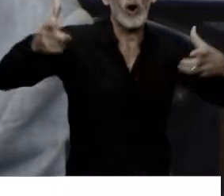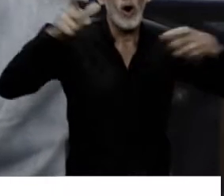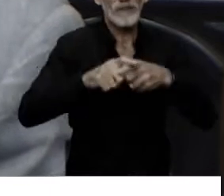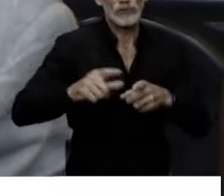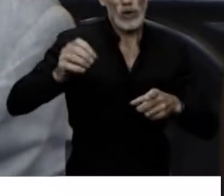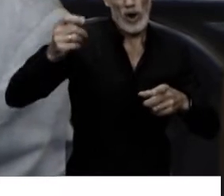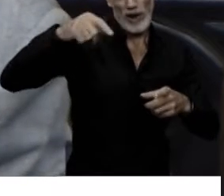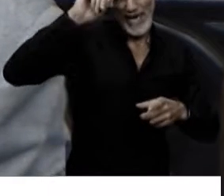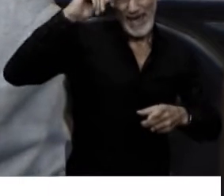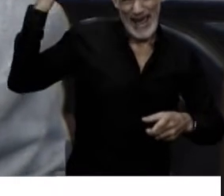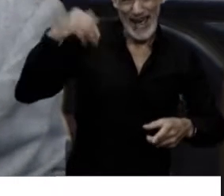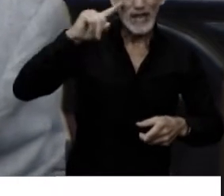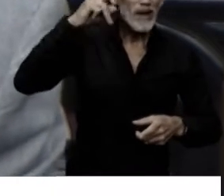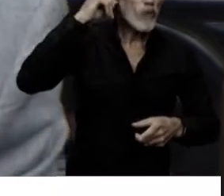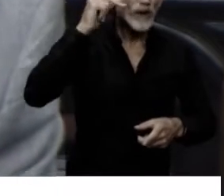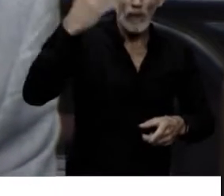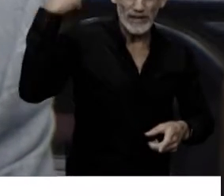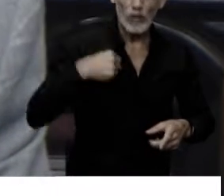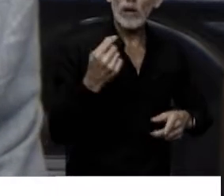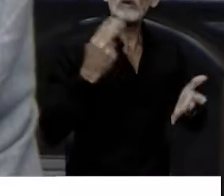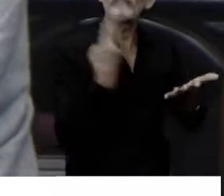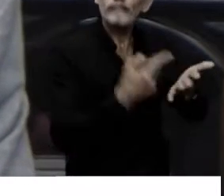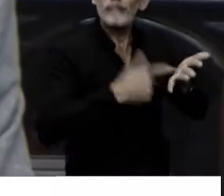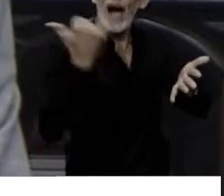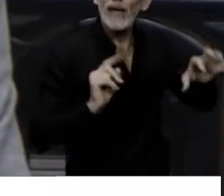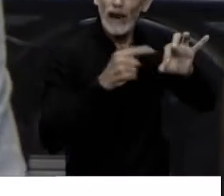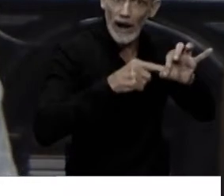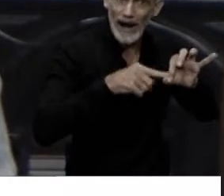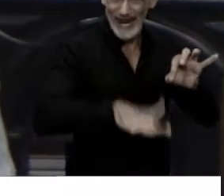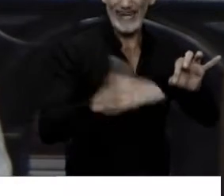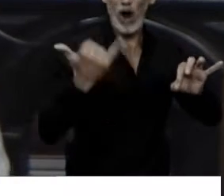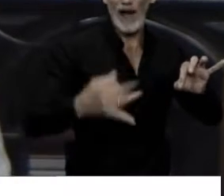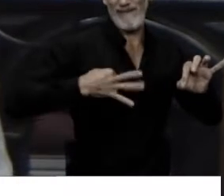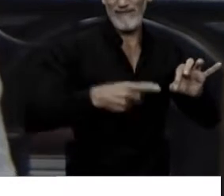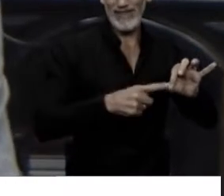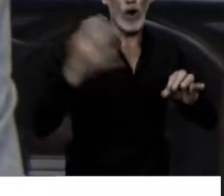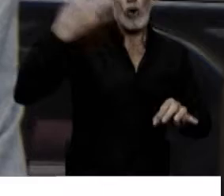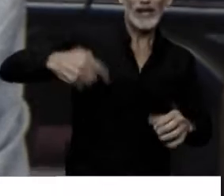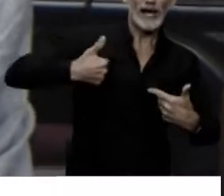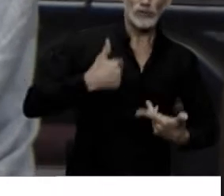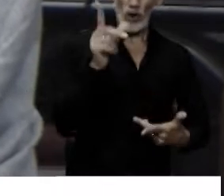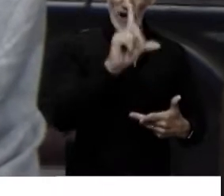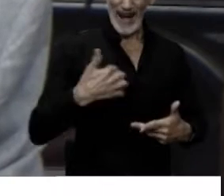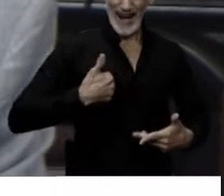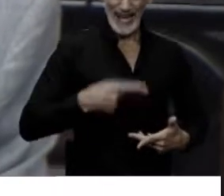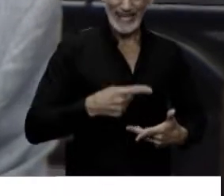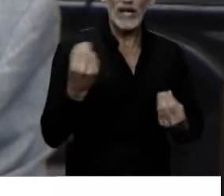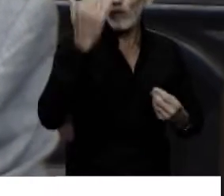del 94, que declara la existencia del niño desde la concepción y que obliga a nuestro país, porque tiene jerarquía